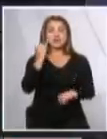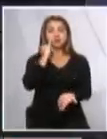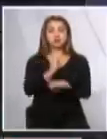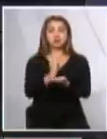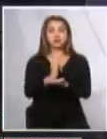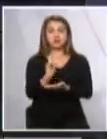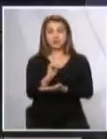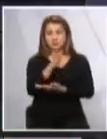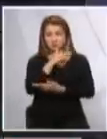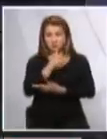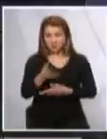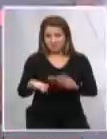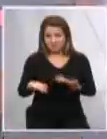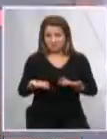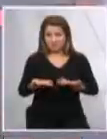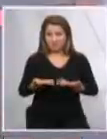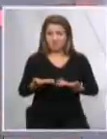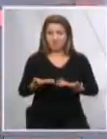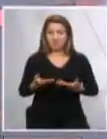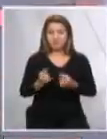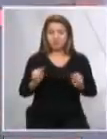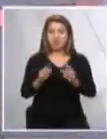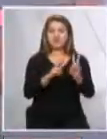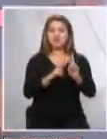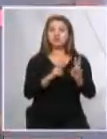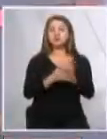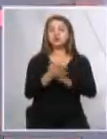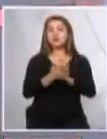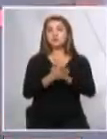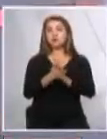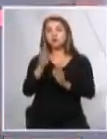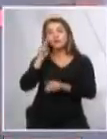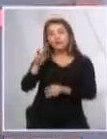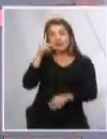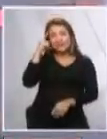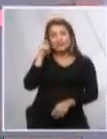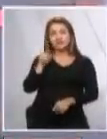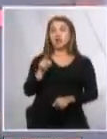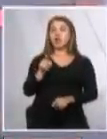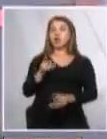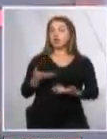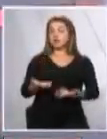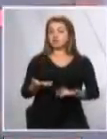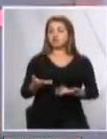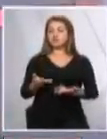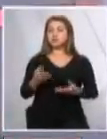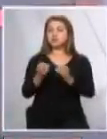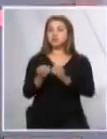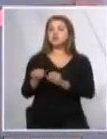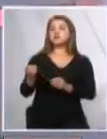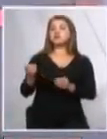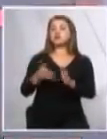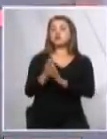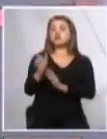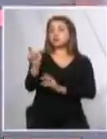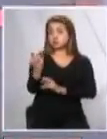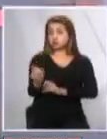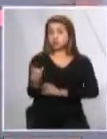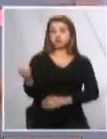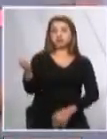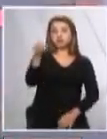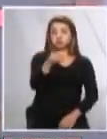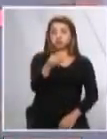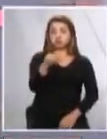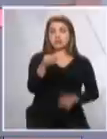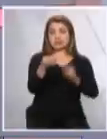da el ancho, creo que frente a voces con esa creatividad, digamos, poner a actores que tienen mucha experiencia